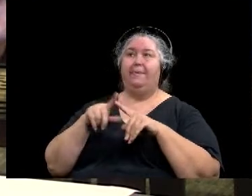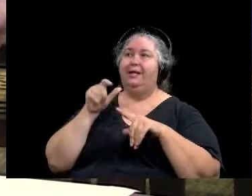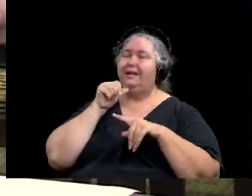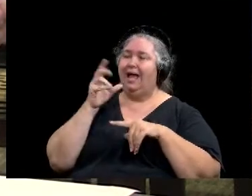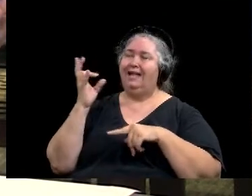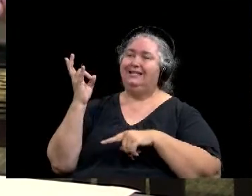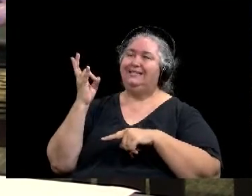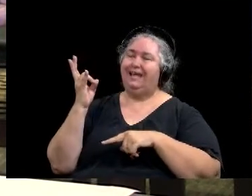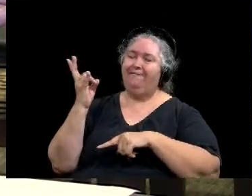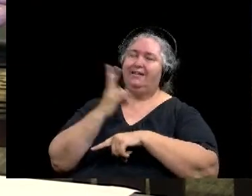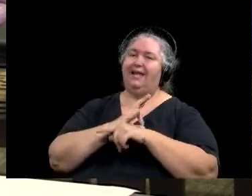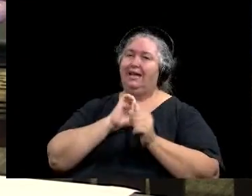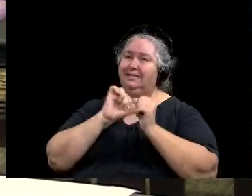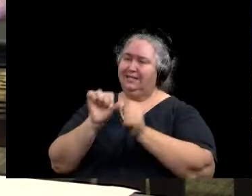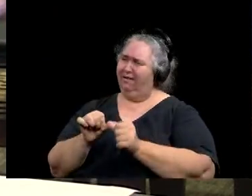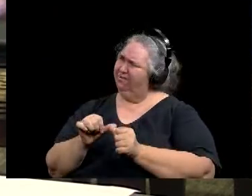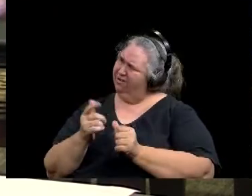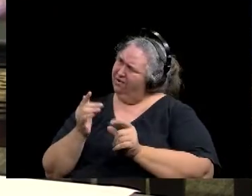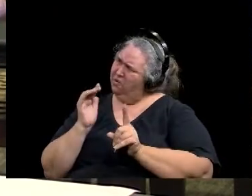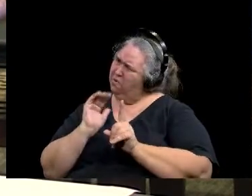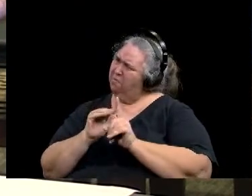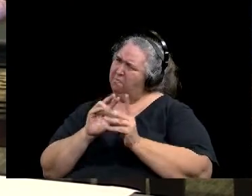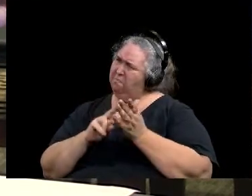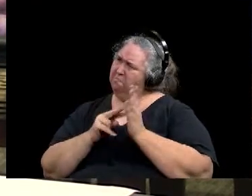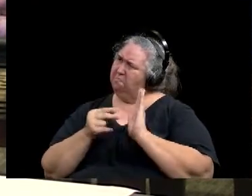no en siete días conseguidos